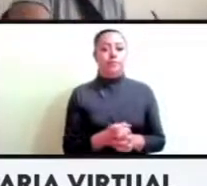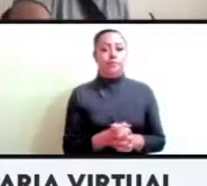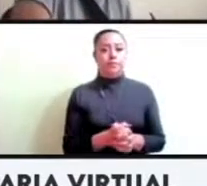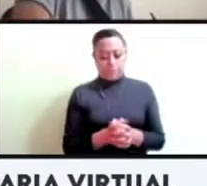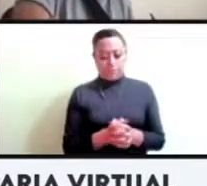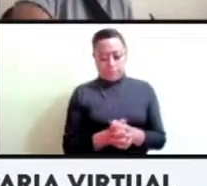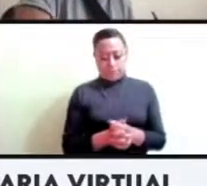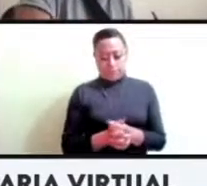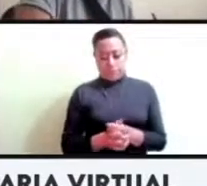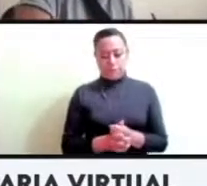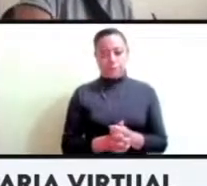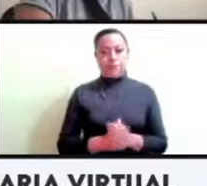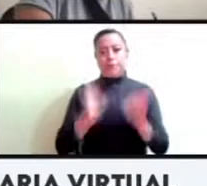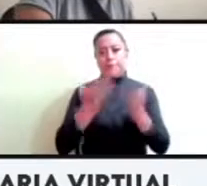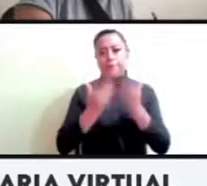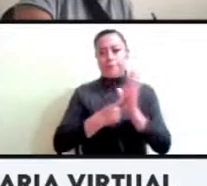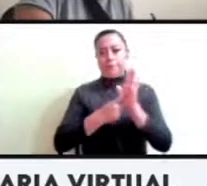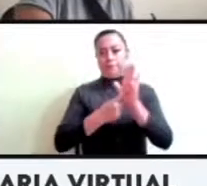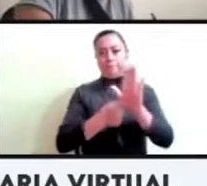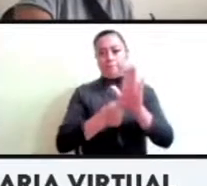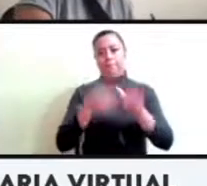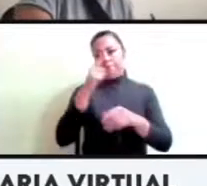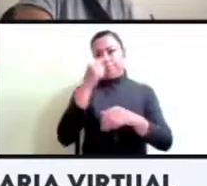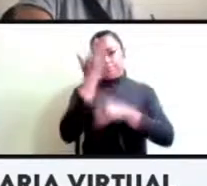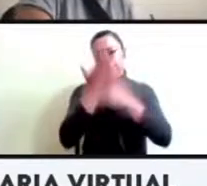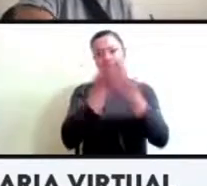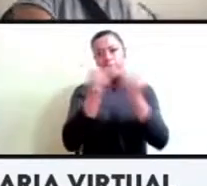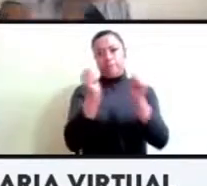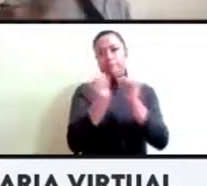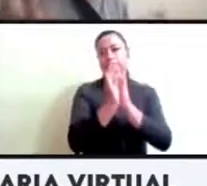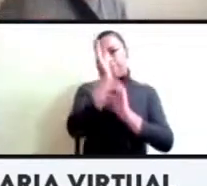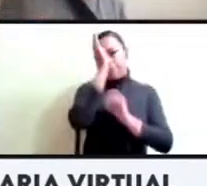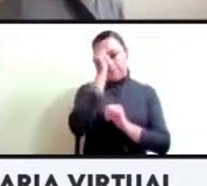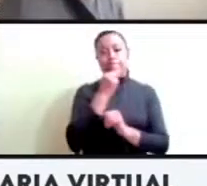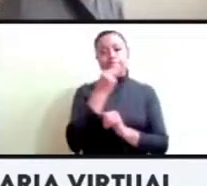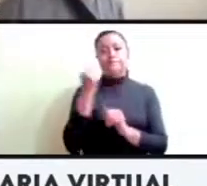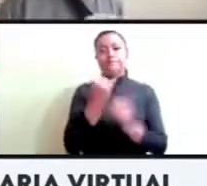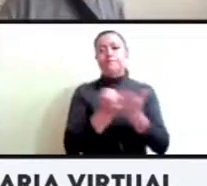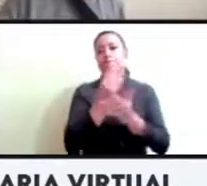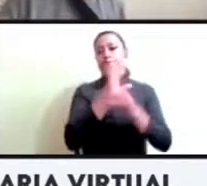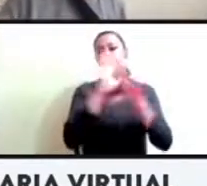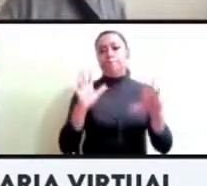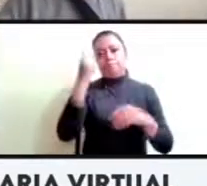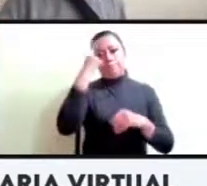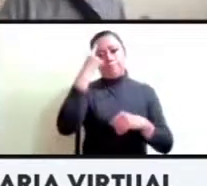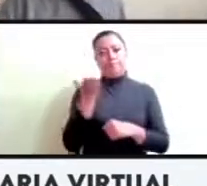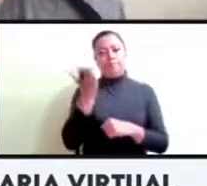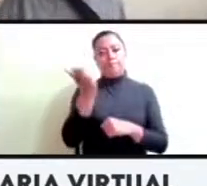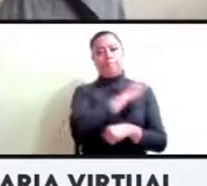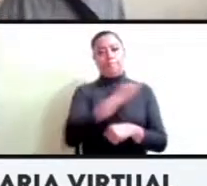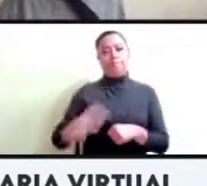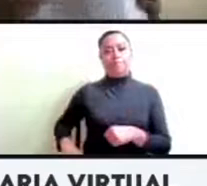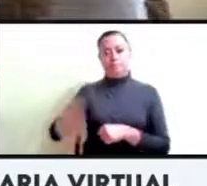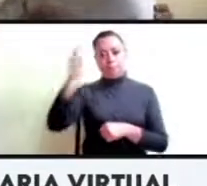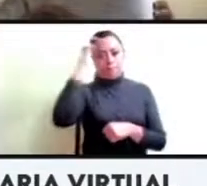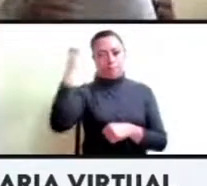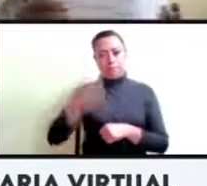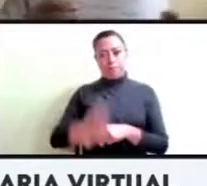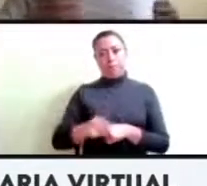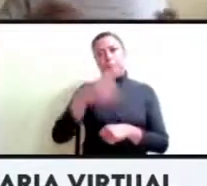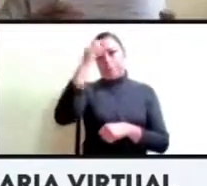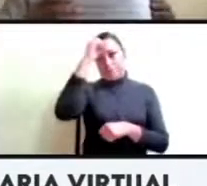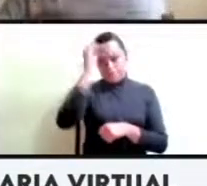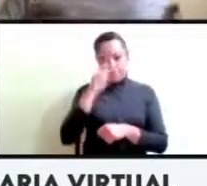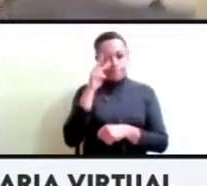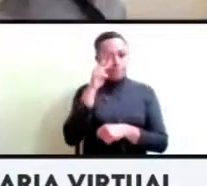Para presentar una proposición con punto de acuerdo urgente y de resolución por el que se solicita a la Alcaldía de Miguel Hidalgo observe y garantice los derechos de